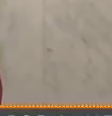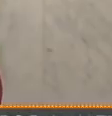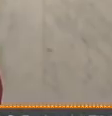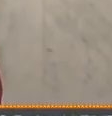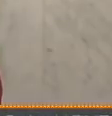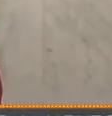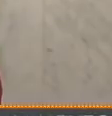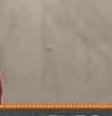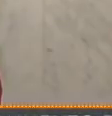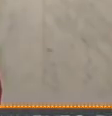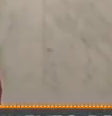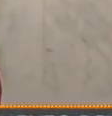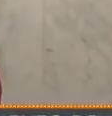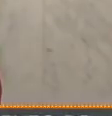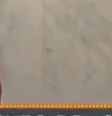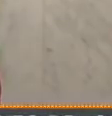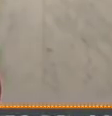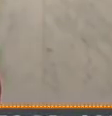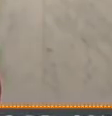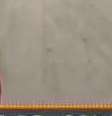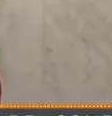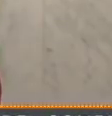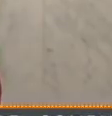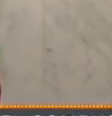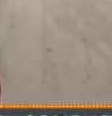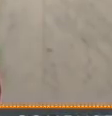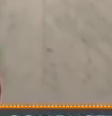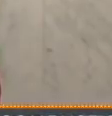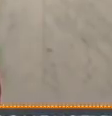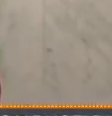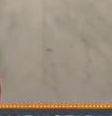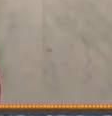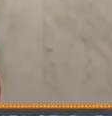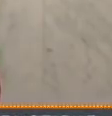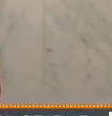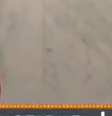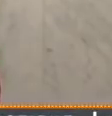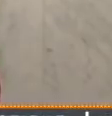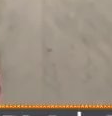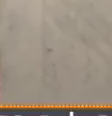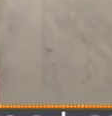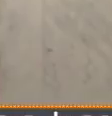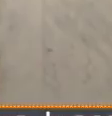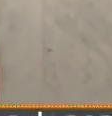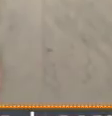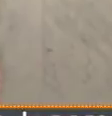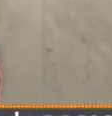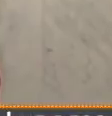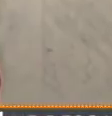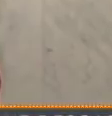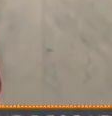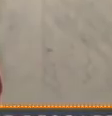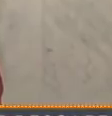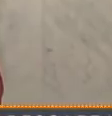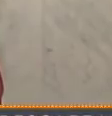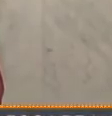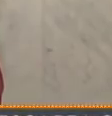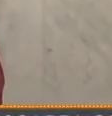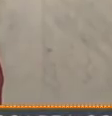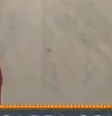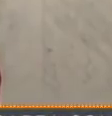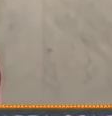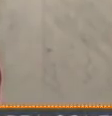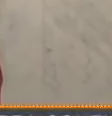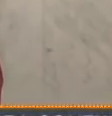cantar. Y a decir sí a la esperanza, sí al futuro, sí al horizonte de la Venezuela que